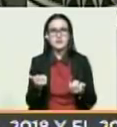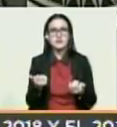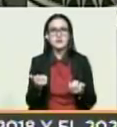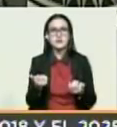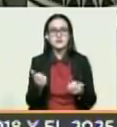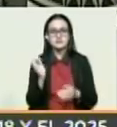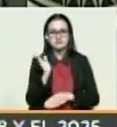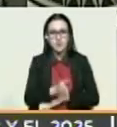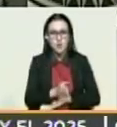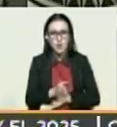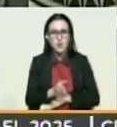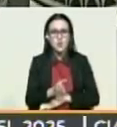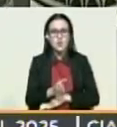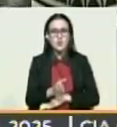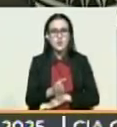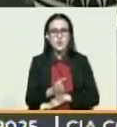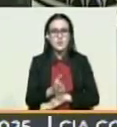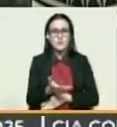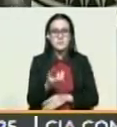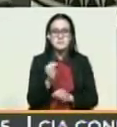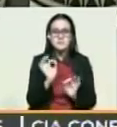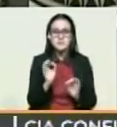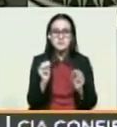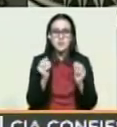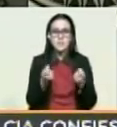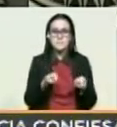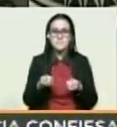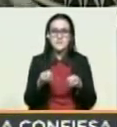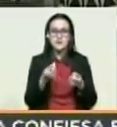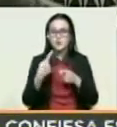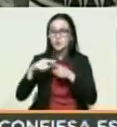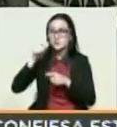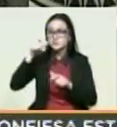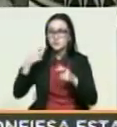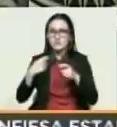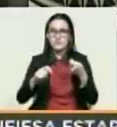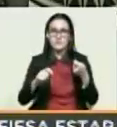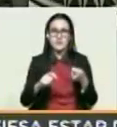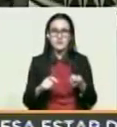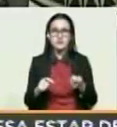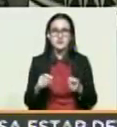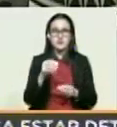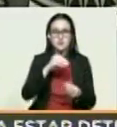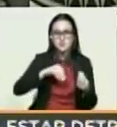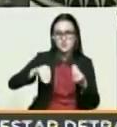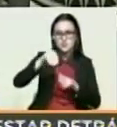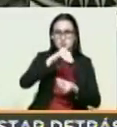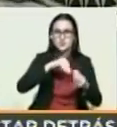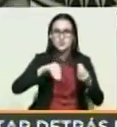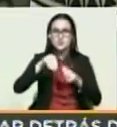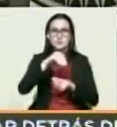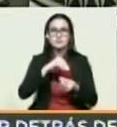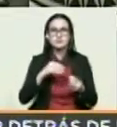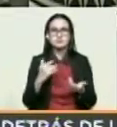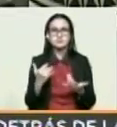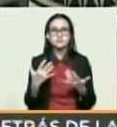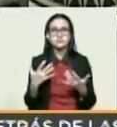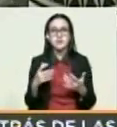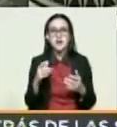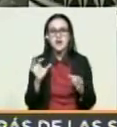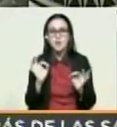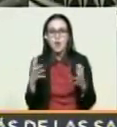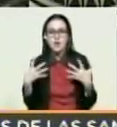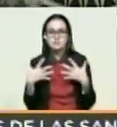mismo valor o al mismo precio el otro está vendiendo eso genera lo que se llama en términos financieros un calce